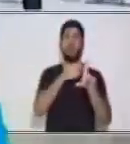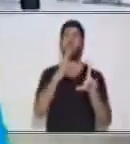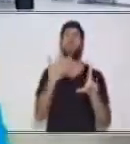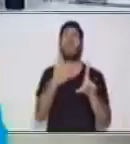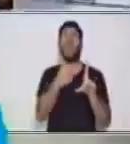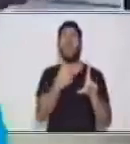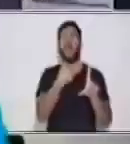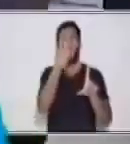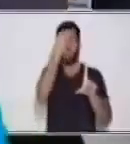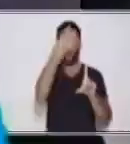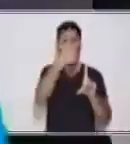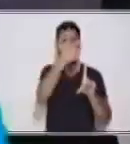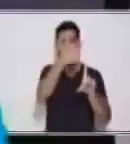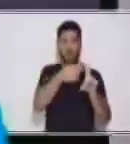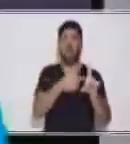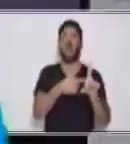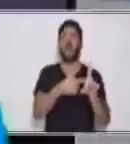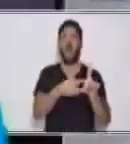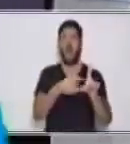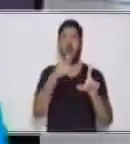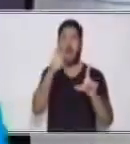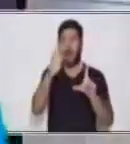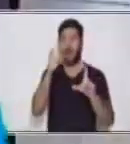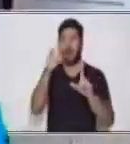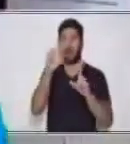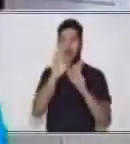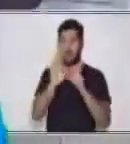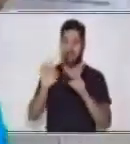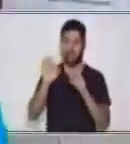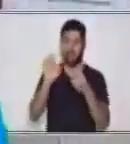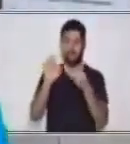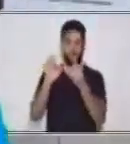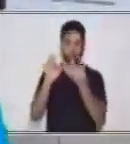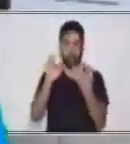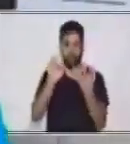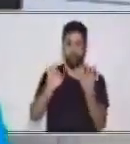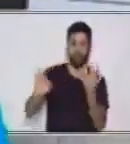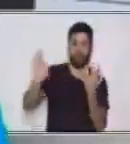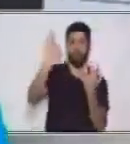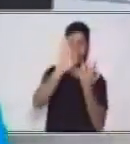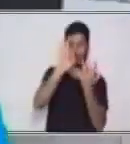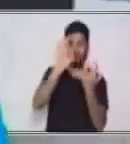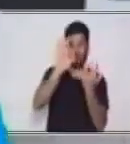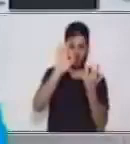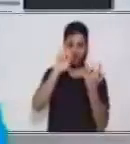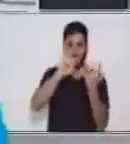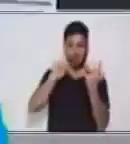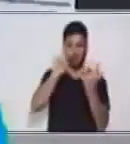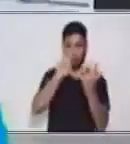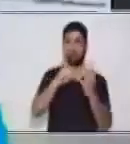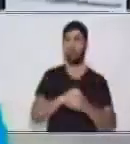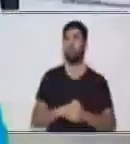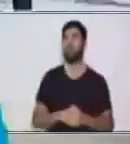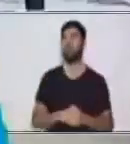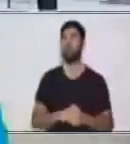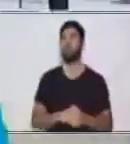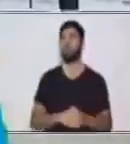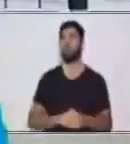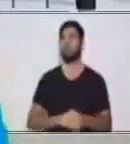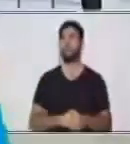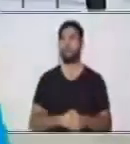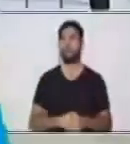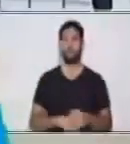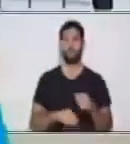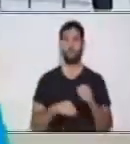Muy bien. Los grados centígrados, que se representa de esta forma, que es el símbolo. ¿Qué información encuentras en el